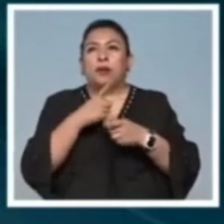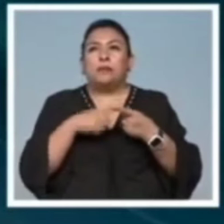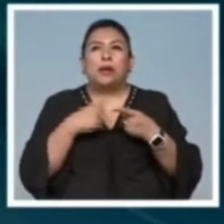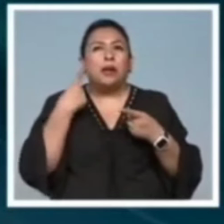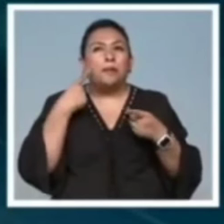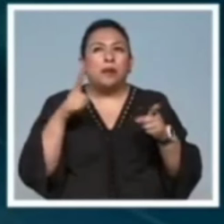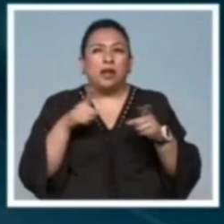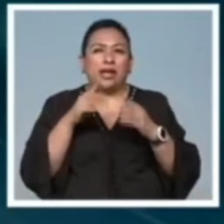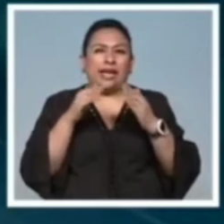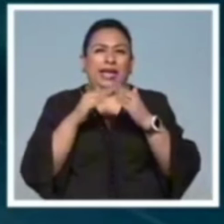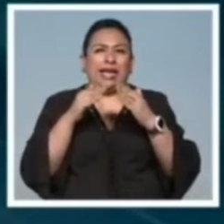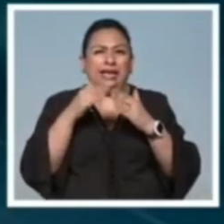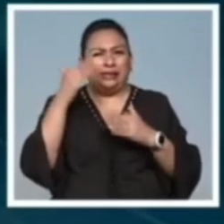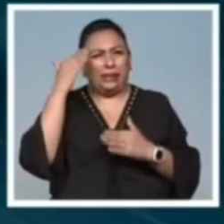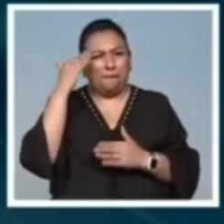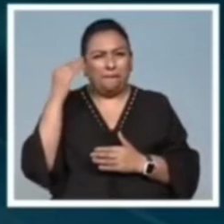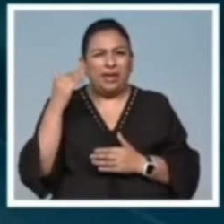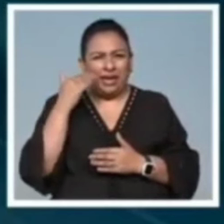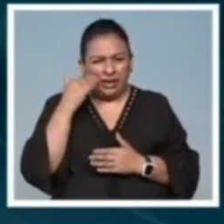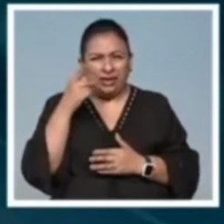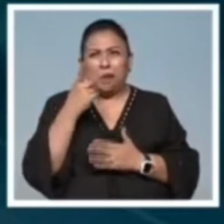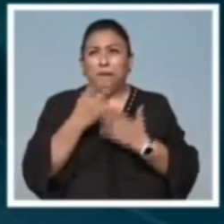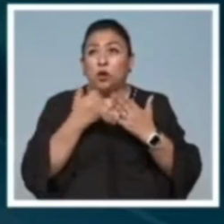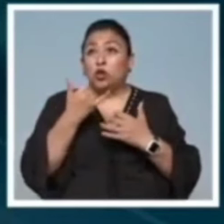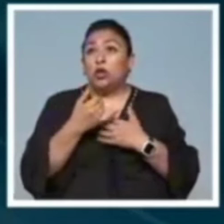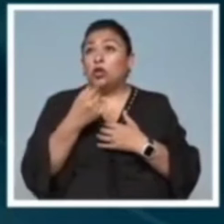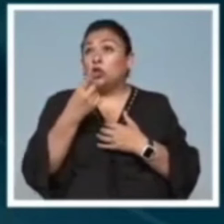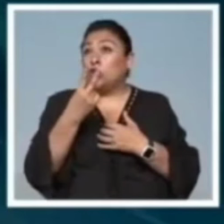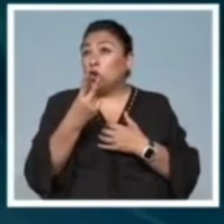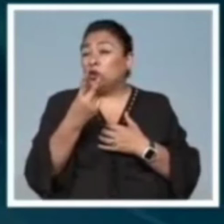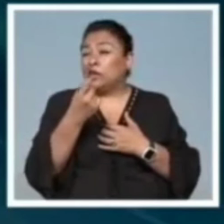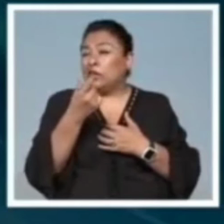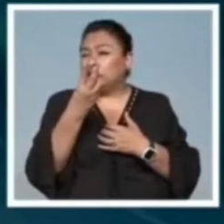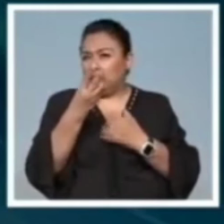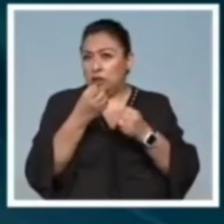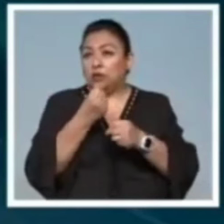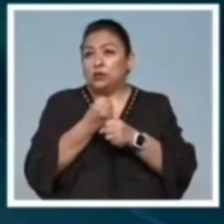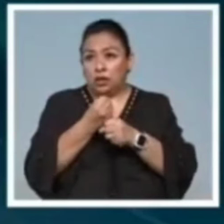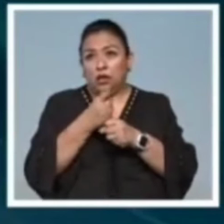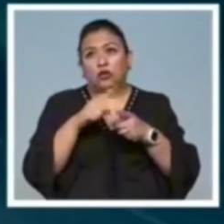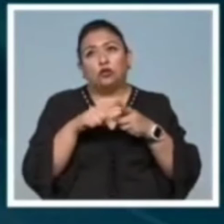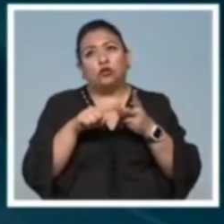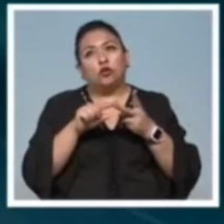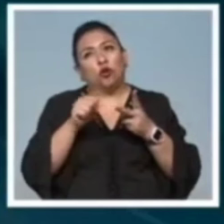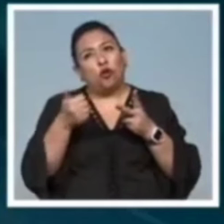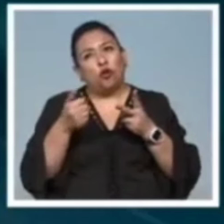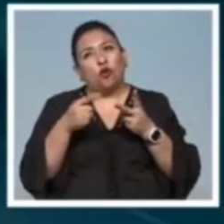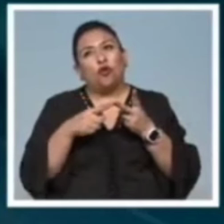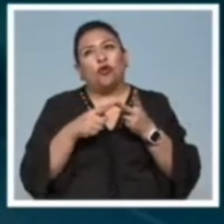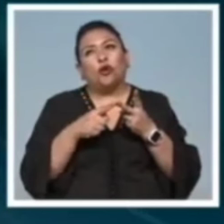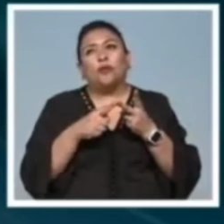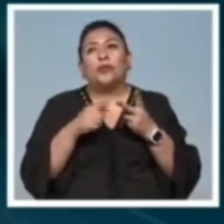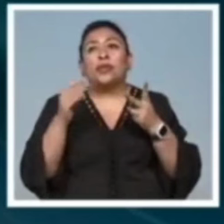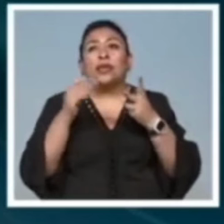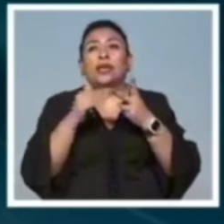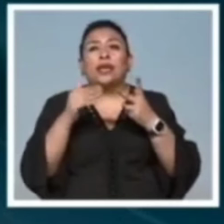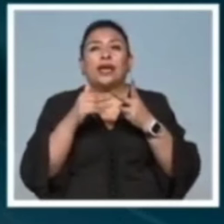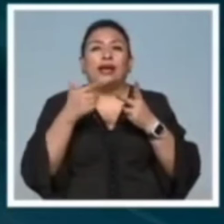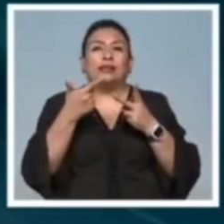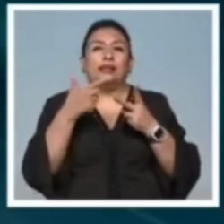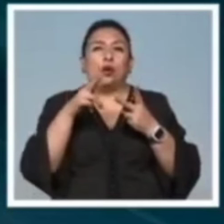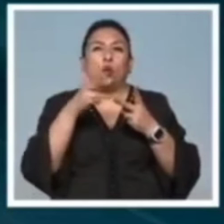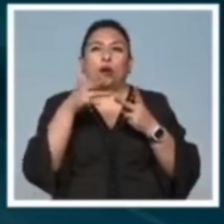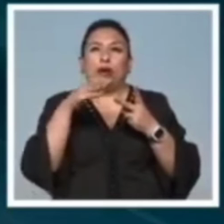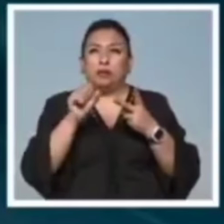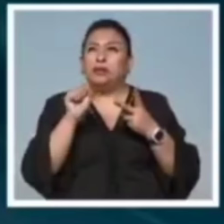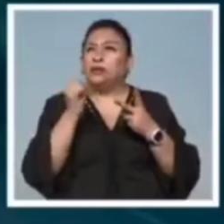es una casa en Mérida, que es un proyecto que nos llevó 2, casi 3 años realizar. Hay otro capítulo que es una casa en Guaymas, que también nos